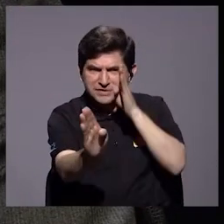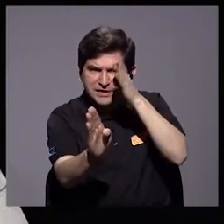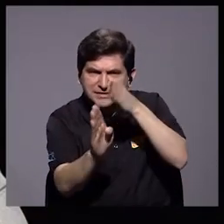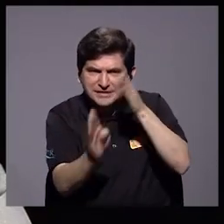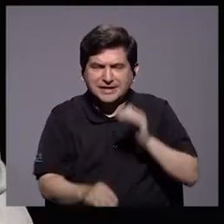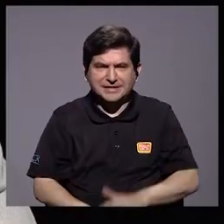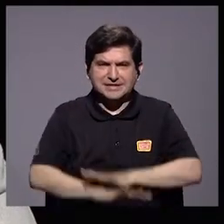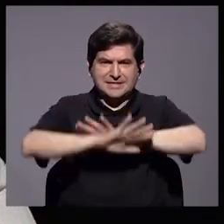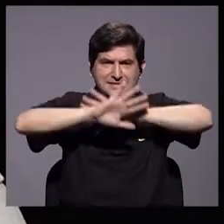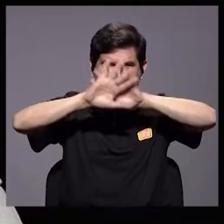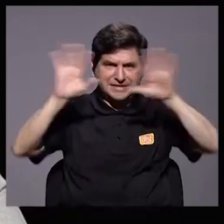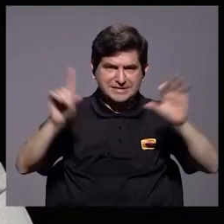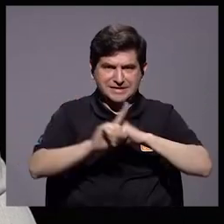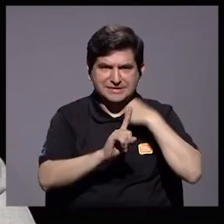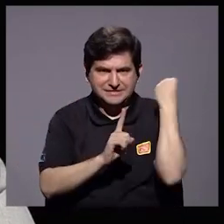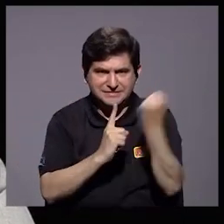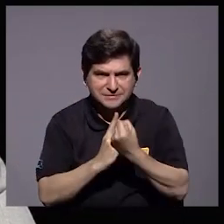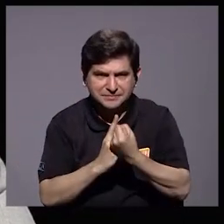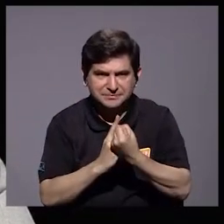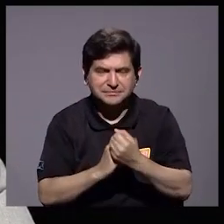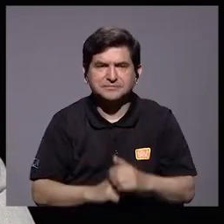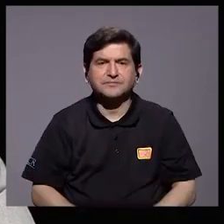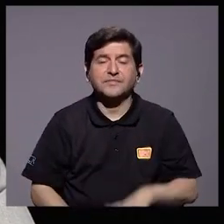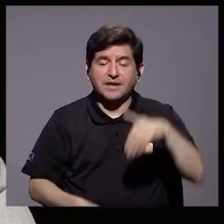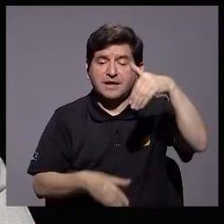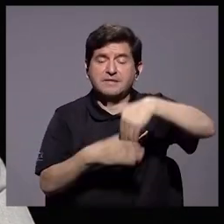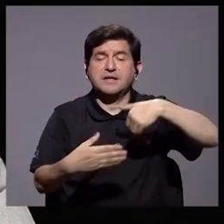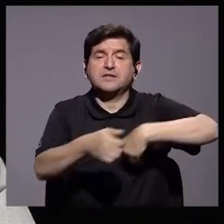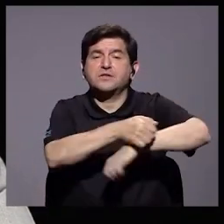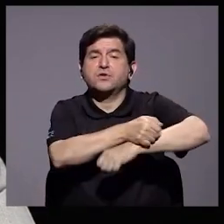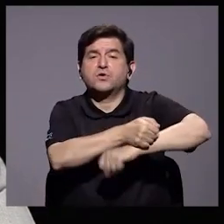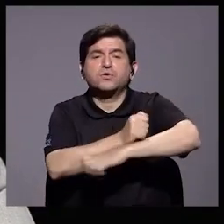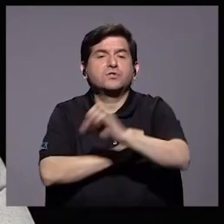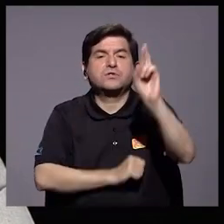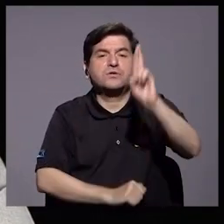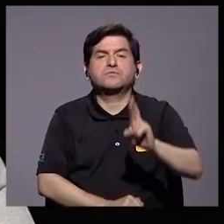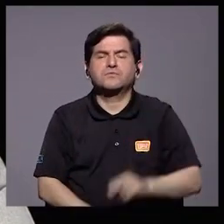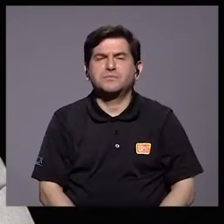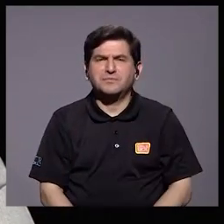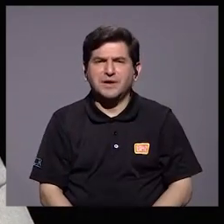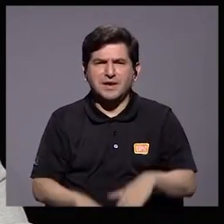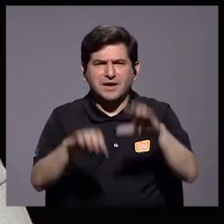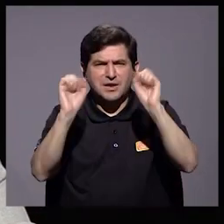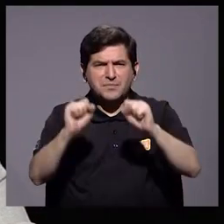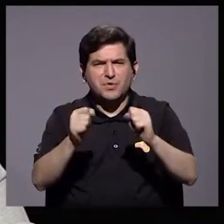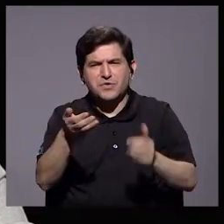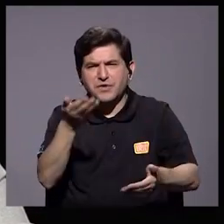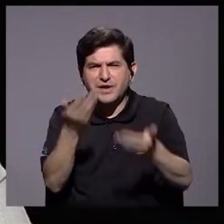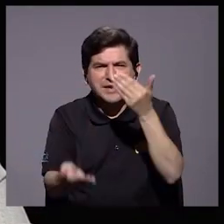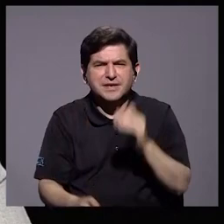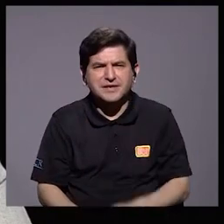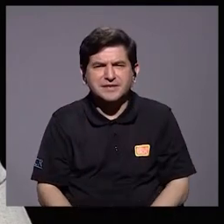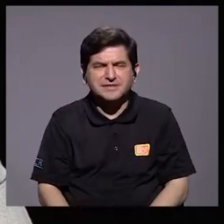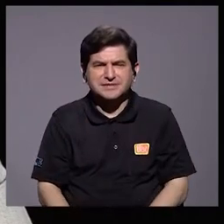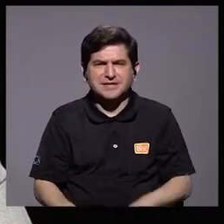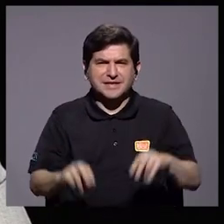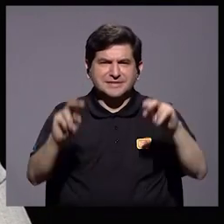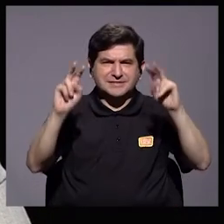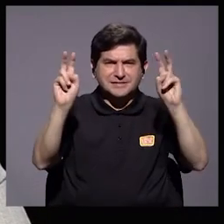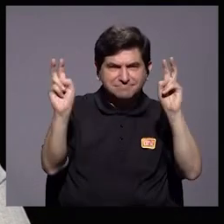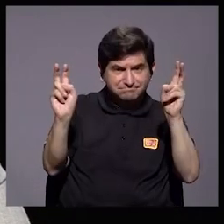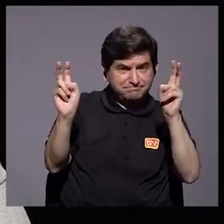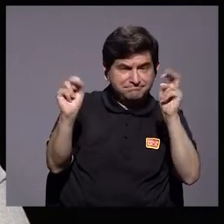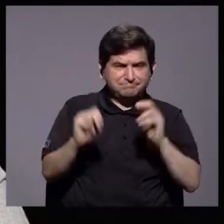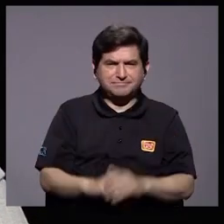sobre la transparencia en el fútbol costarricense si podríamos poner una viña tita y